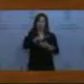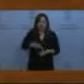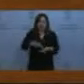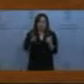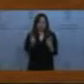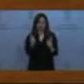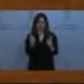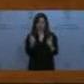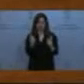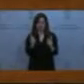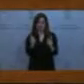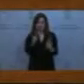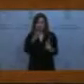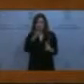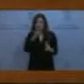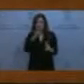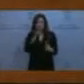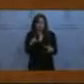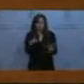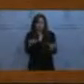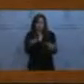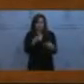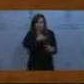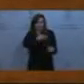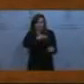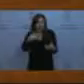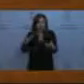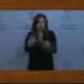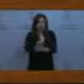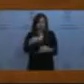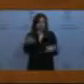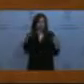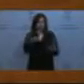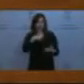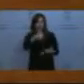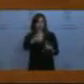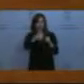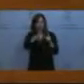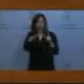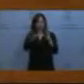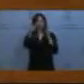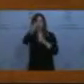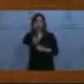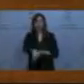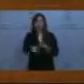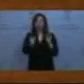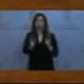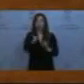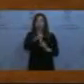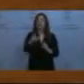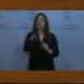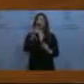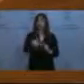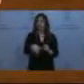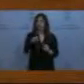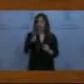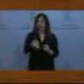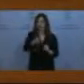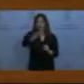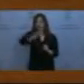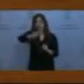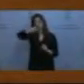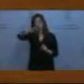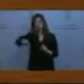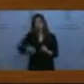de la que disfrutamos todos los españoles y todos los asturianos. Y aquellas personas, entre ellas, también había habido personas